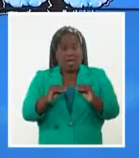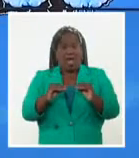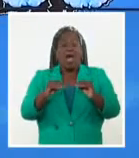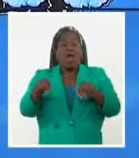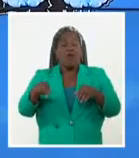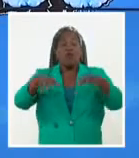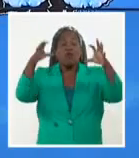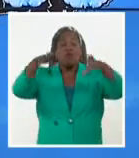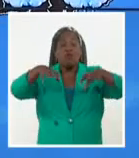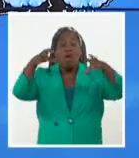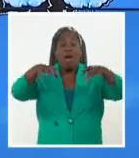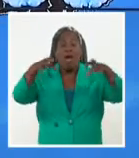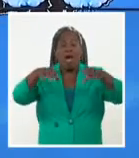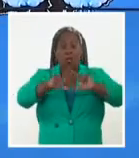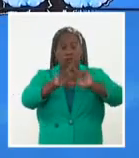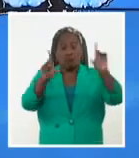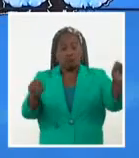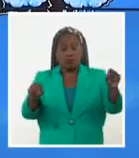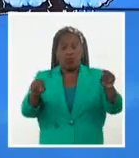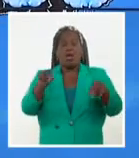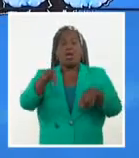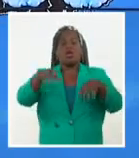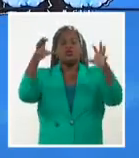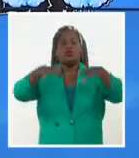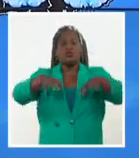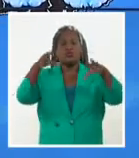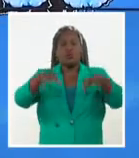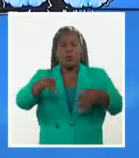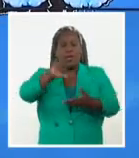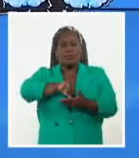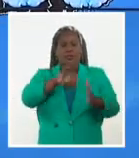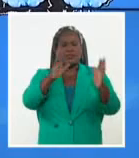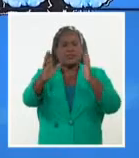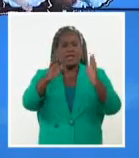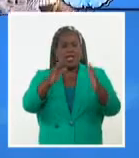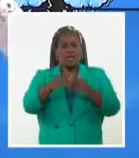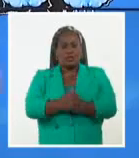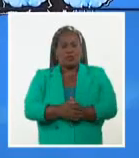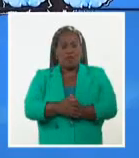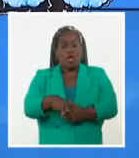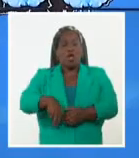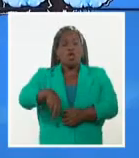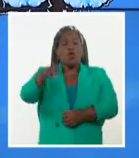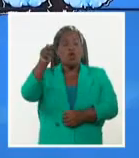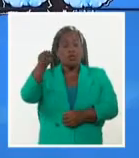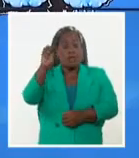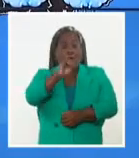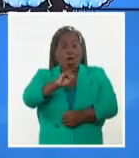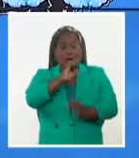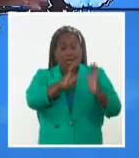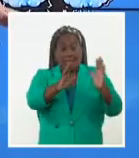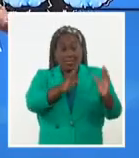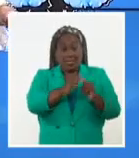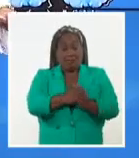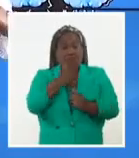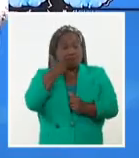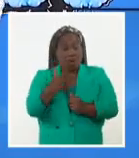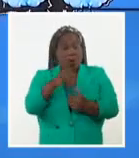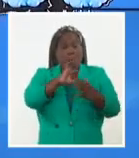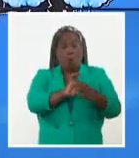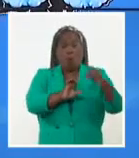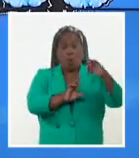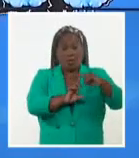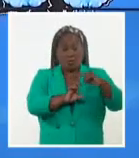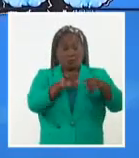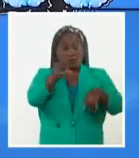parciales a lo largo de toda Cuba, lluvias en localidades de la región central, también en el norte oriental, sobre todo en la provincia de Guantánamo, donde en las últimas